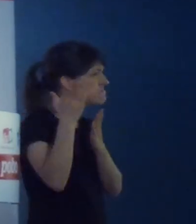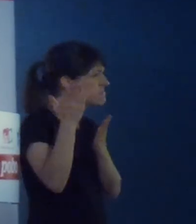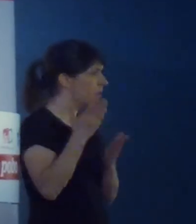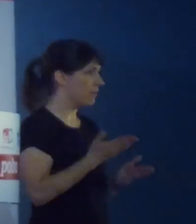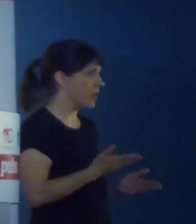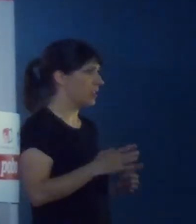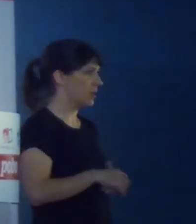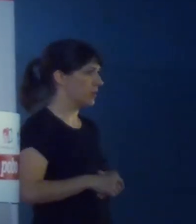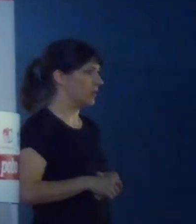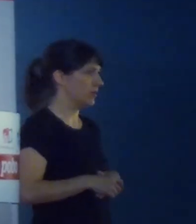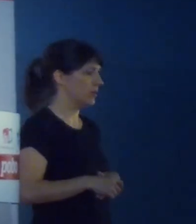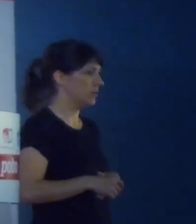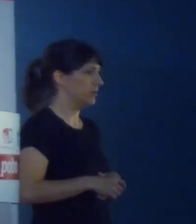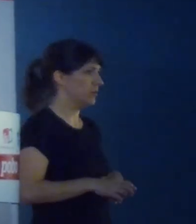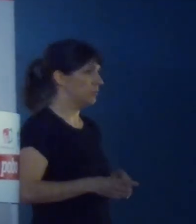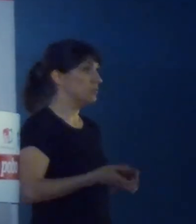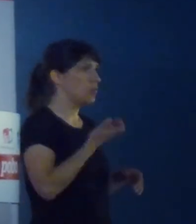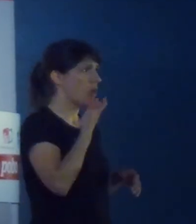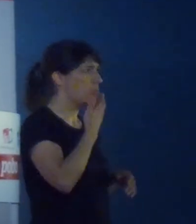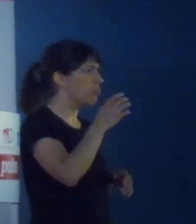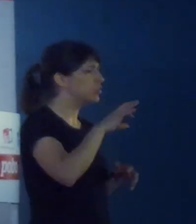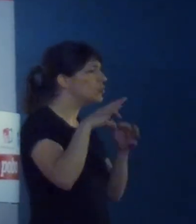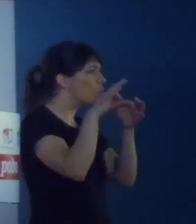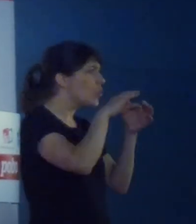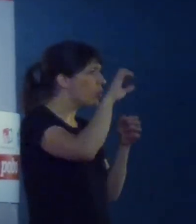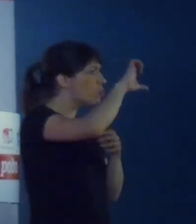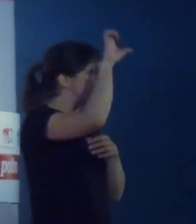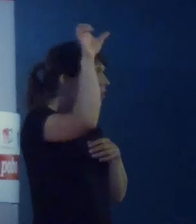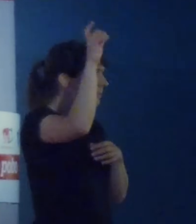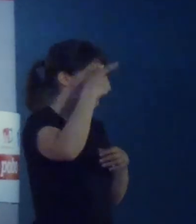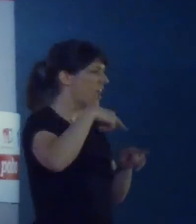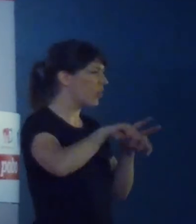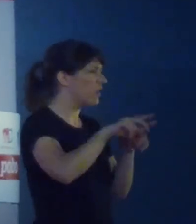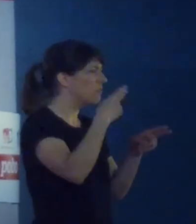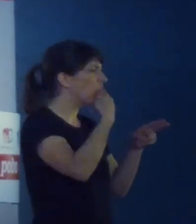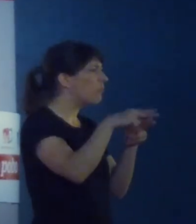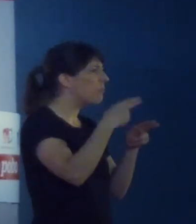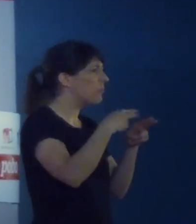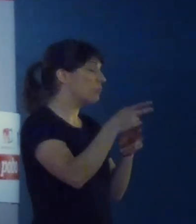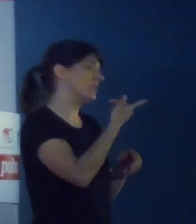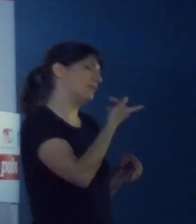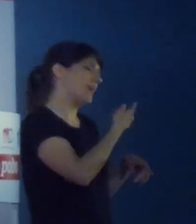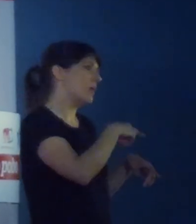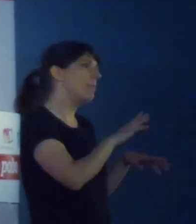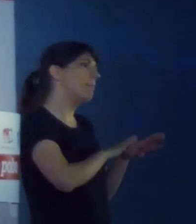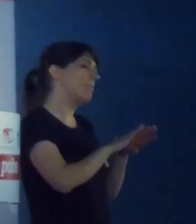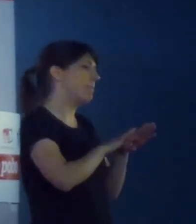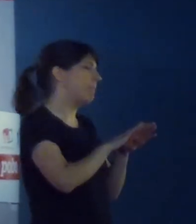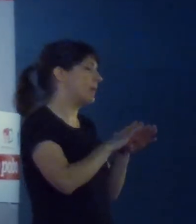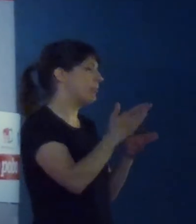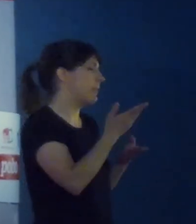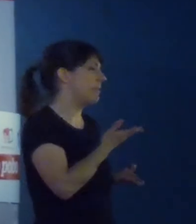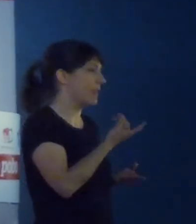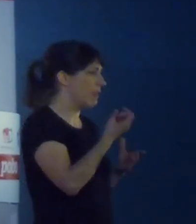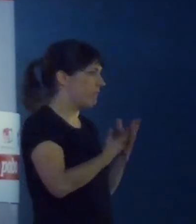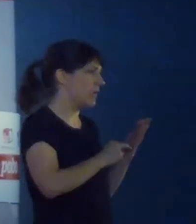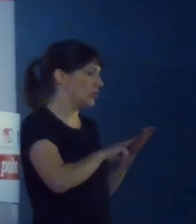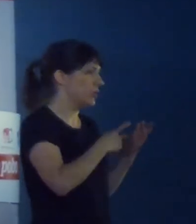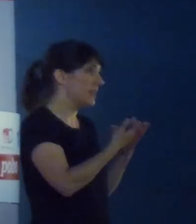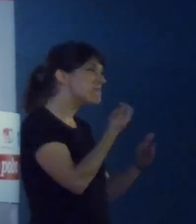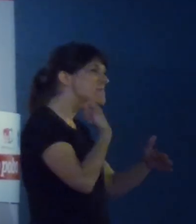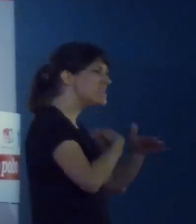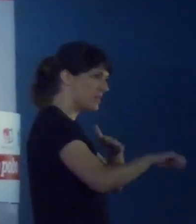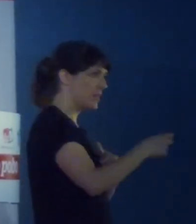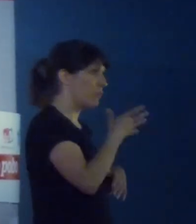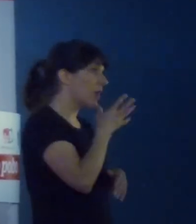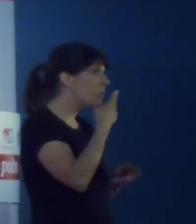polo comisariado da Unión Europea, pola política de ordenación pesqueira, que non é máis que unha política de esguaces,